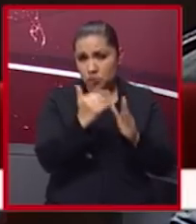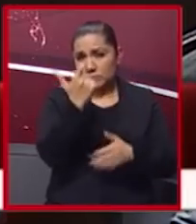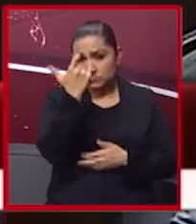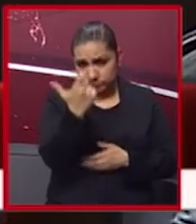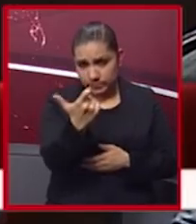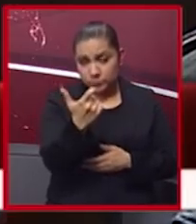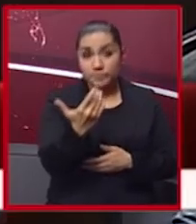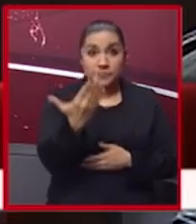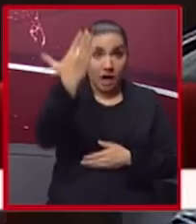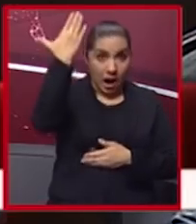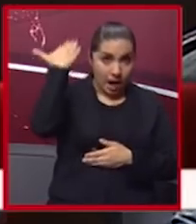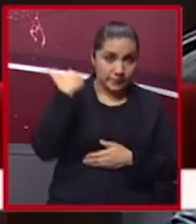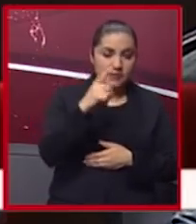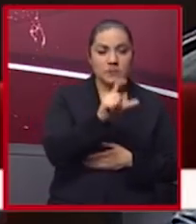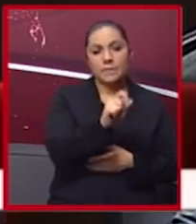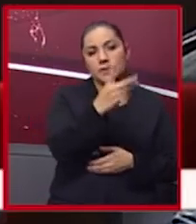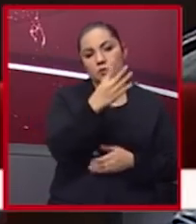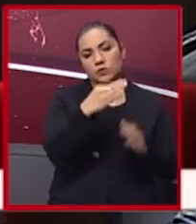de